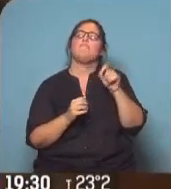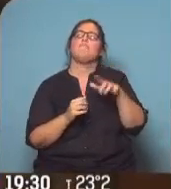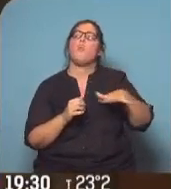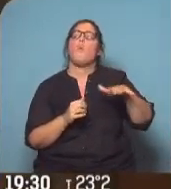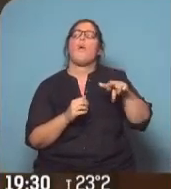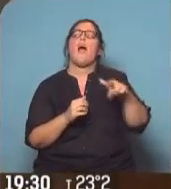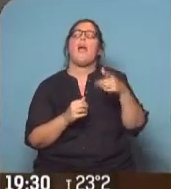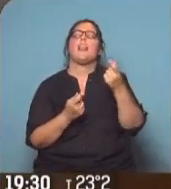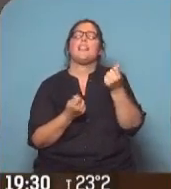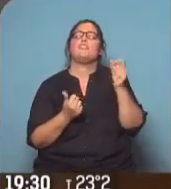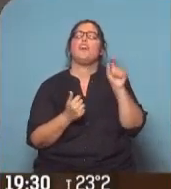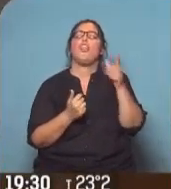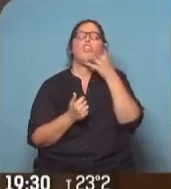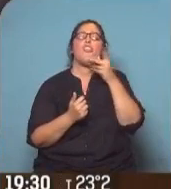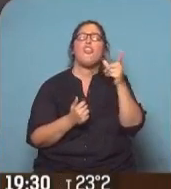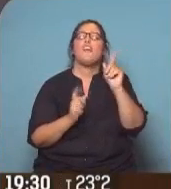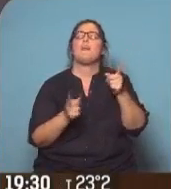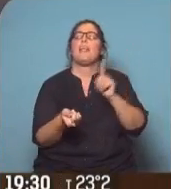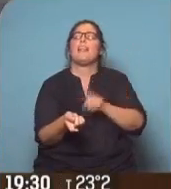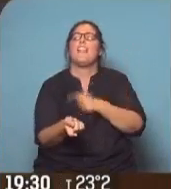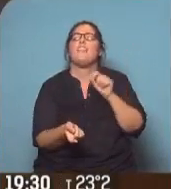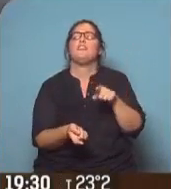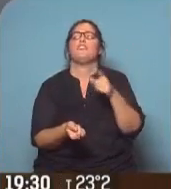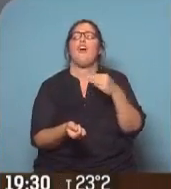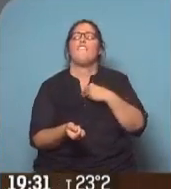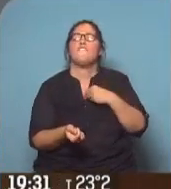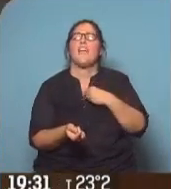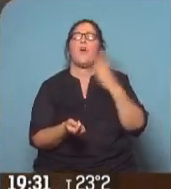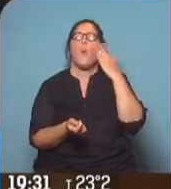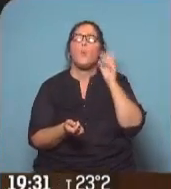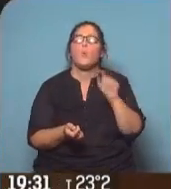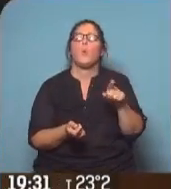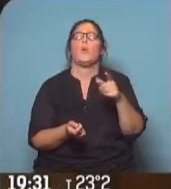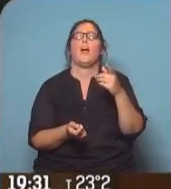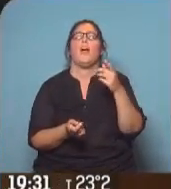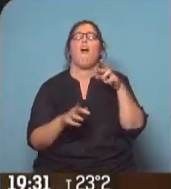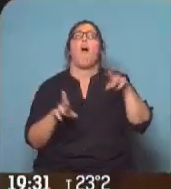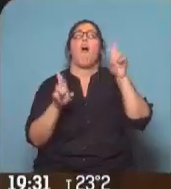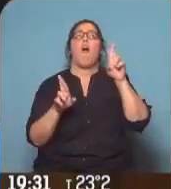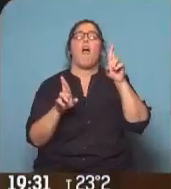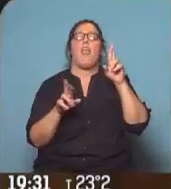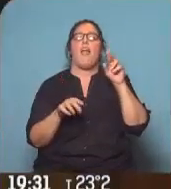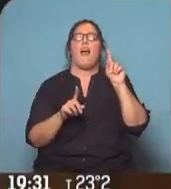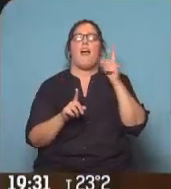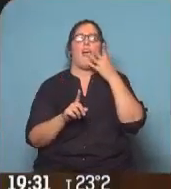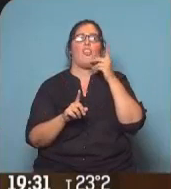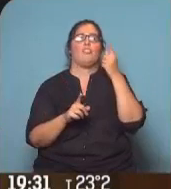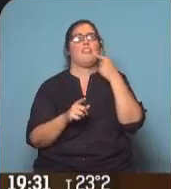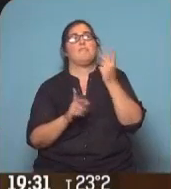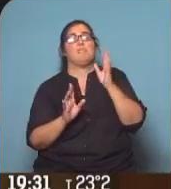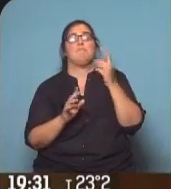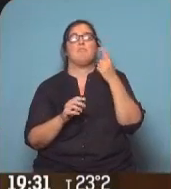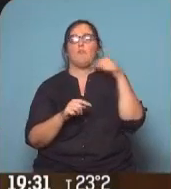nos habla de dios pero también de la tradición de la cultura y de la fe quiera dios que también éstos sirvan a la llamada atención nada es eterno